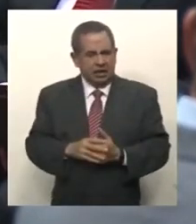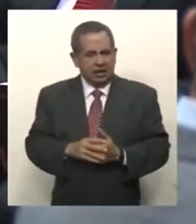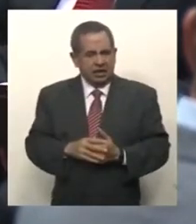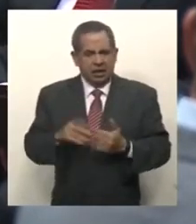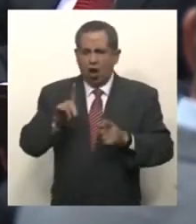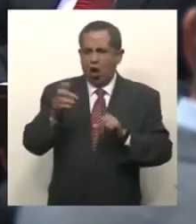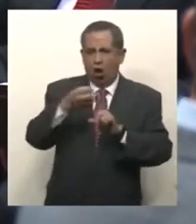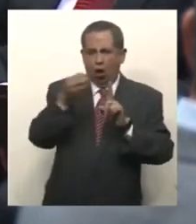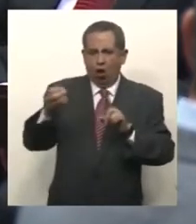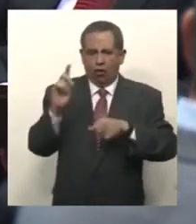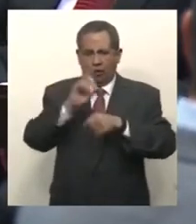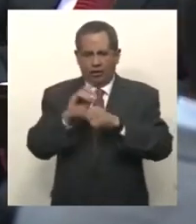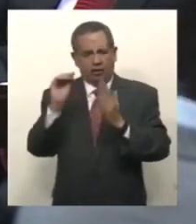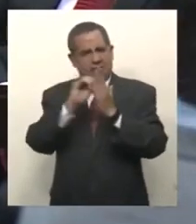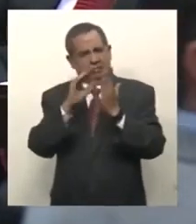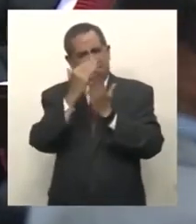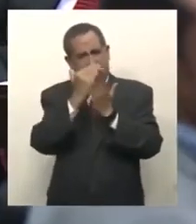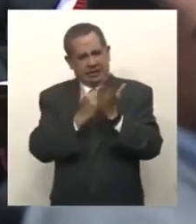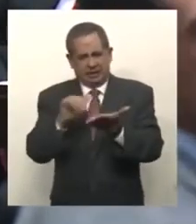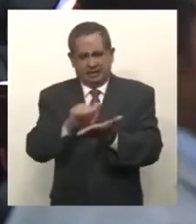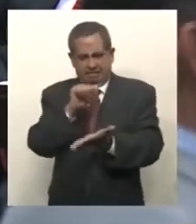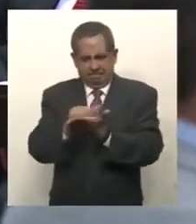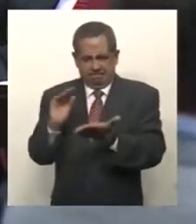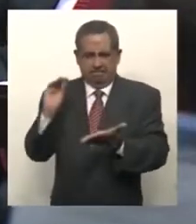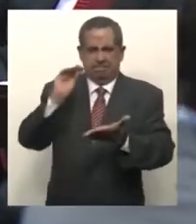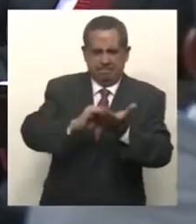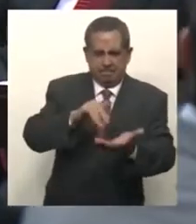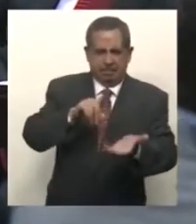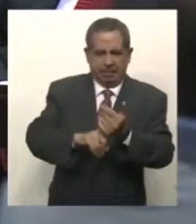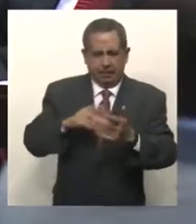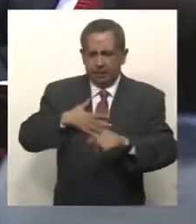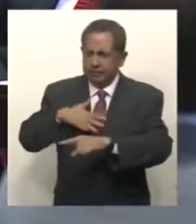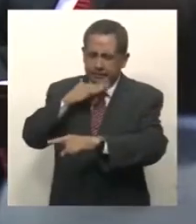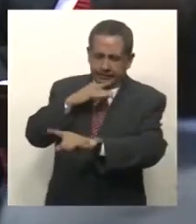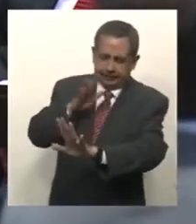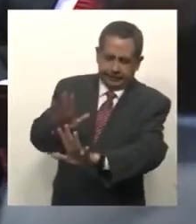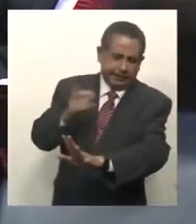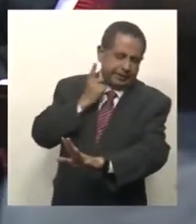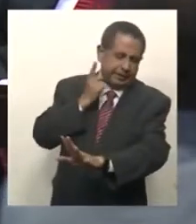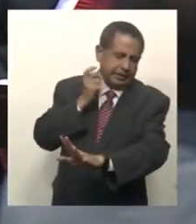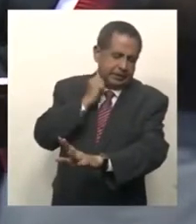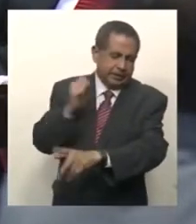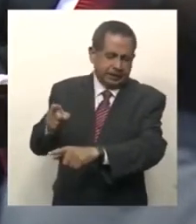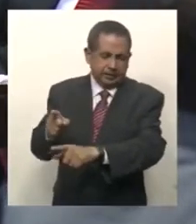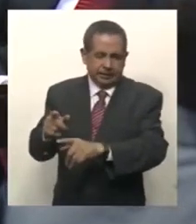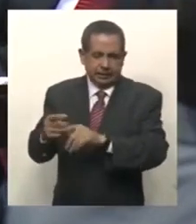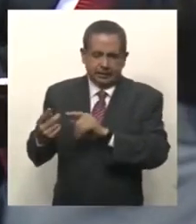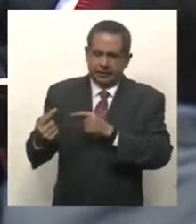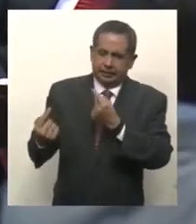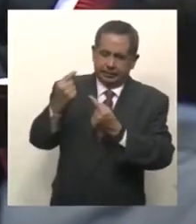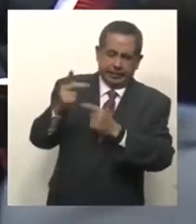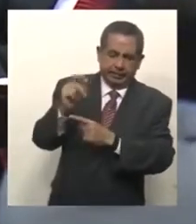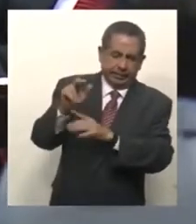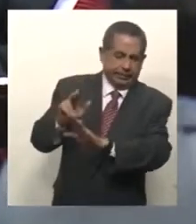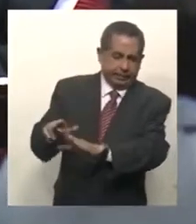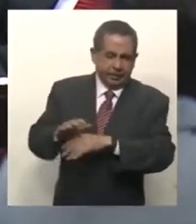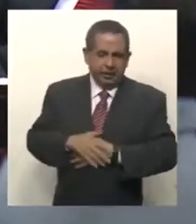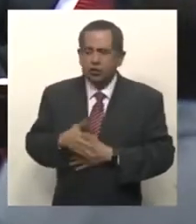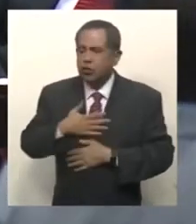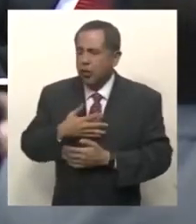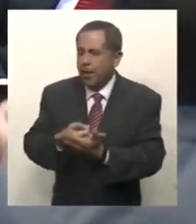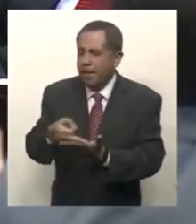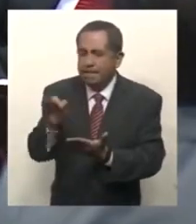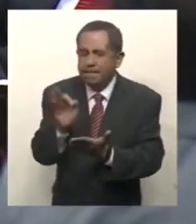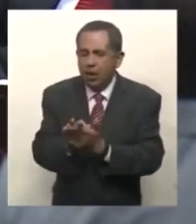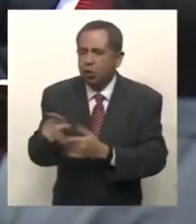en el orden del día que quede establecido en el acta. Me estaba distrayendo el diputado senador de Acción Nacional. Valor